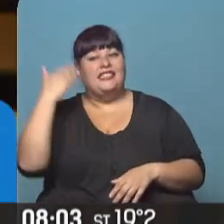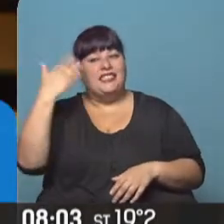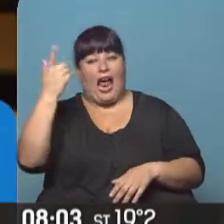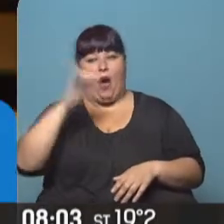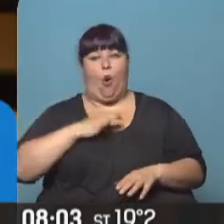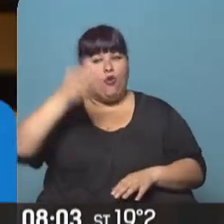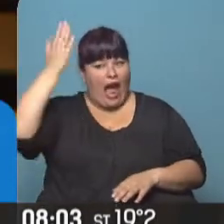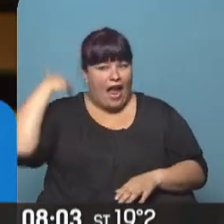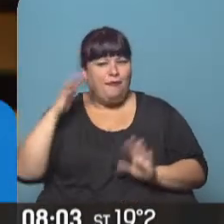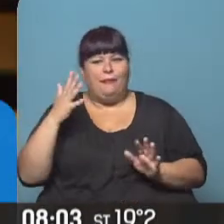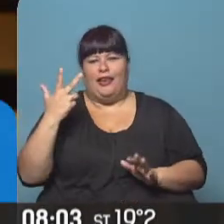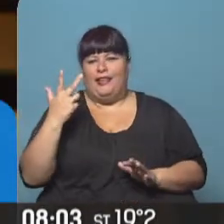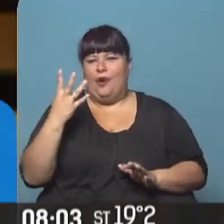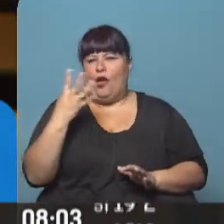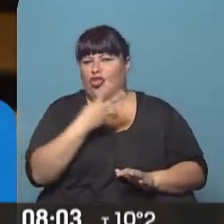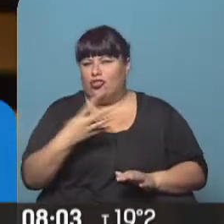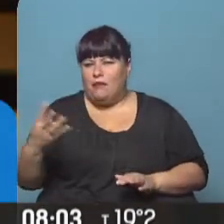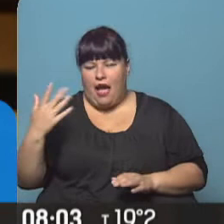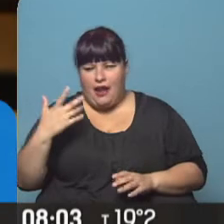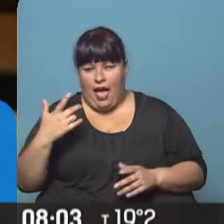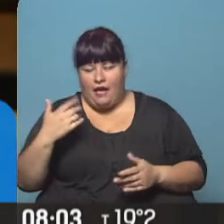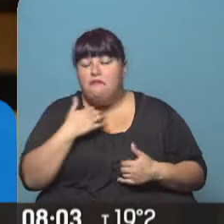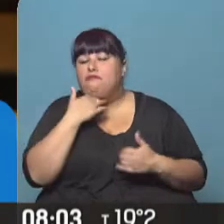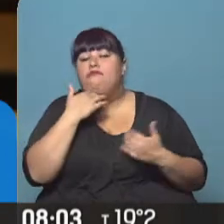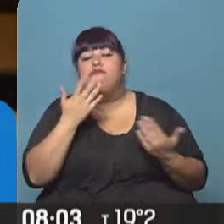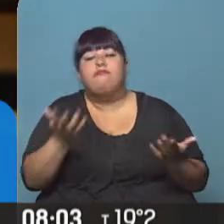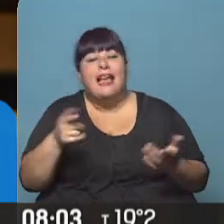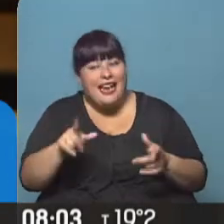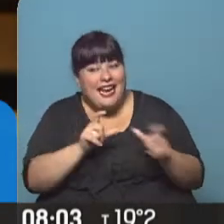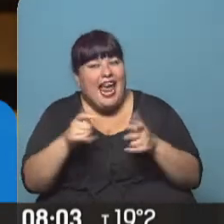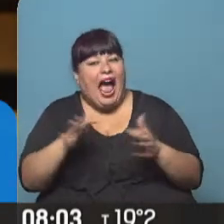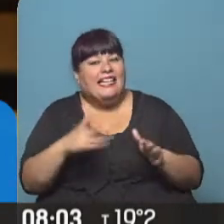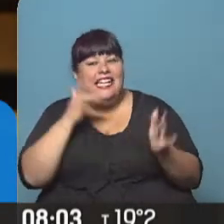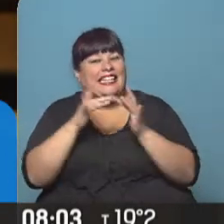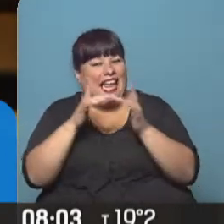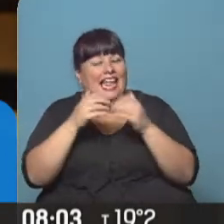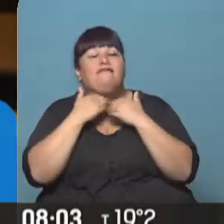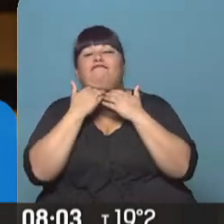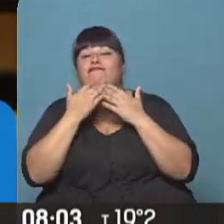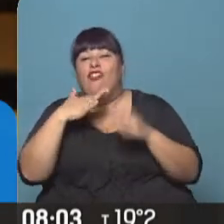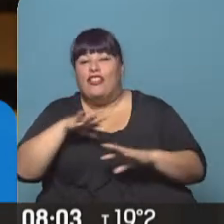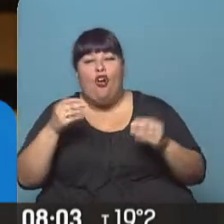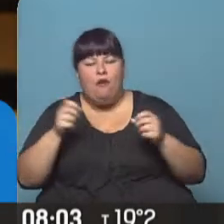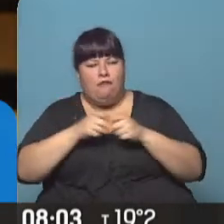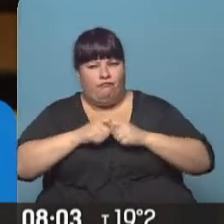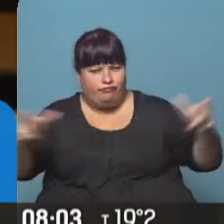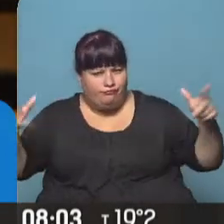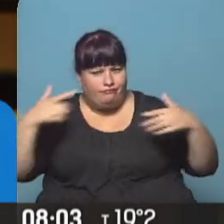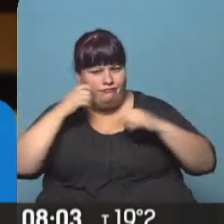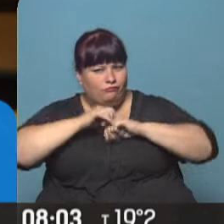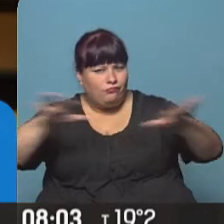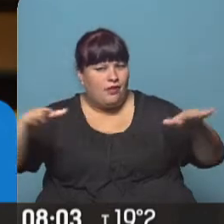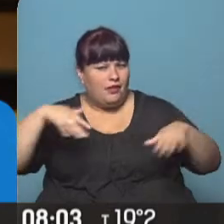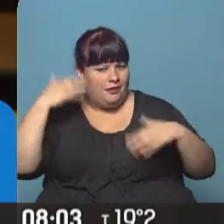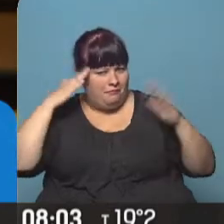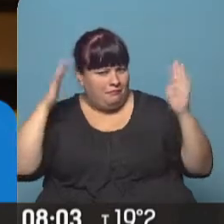hace un año, pero hace unas 3-4 semanas, por esta es parte de lo que es internet que no entendemos, se empezó a viralizar muchísimo